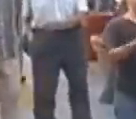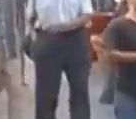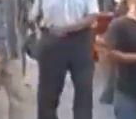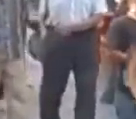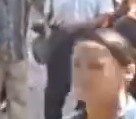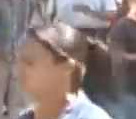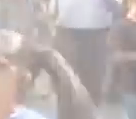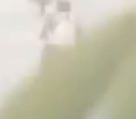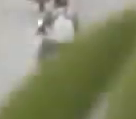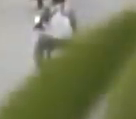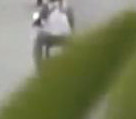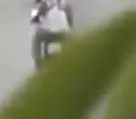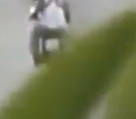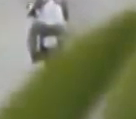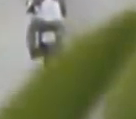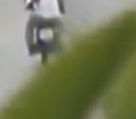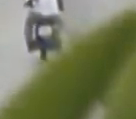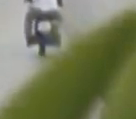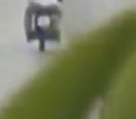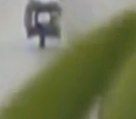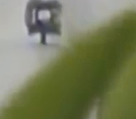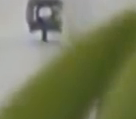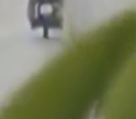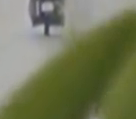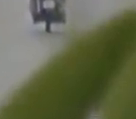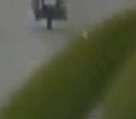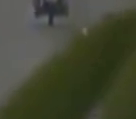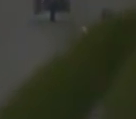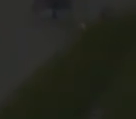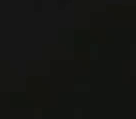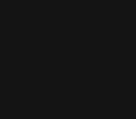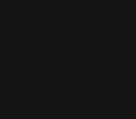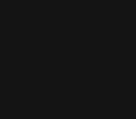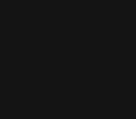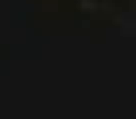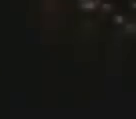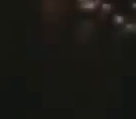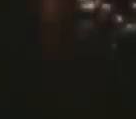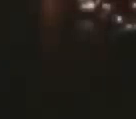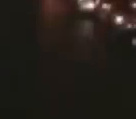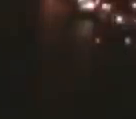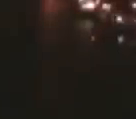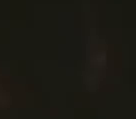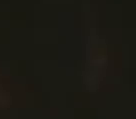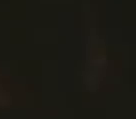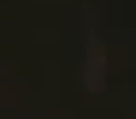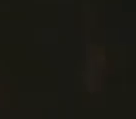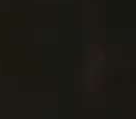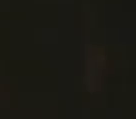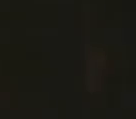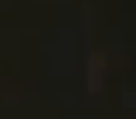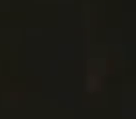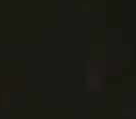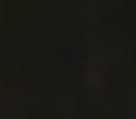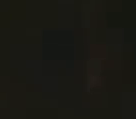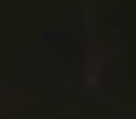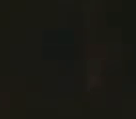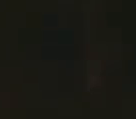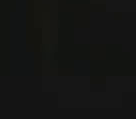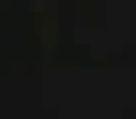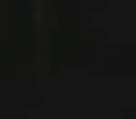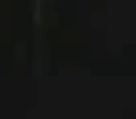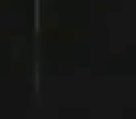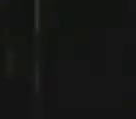jueves 7 de marzo de 2019. De pronto todo se apagó. El país se detuvo por falta de